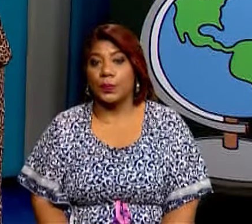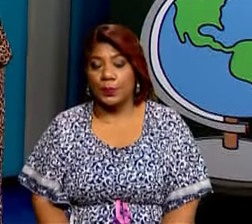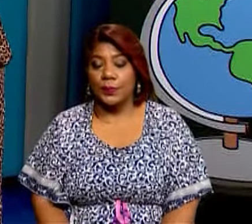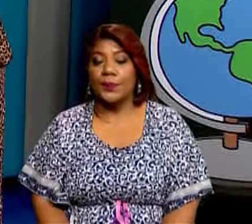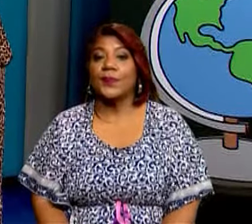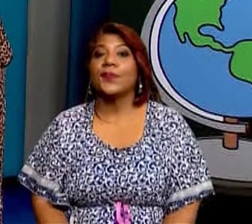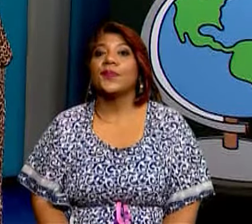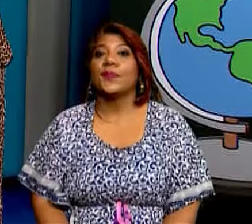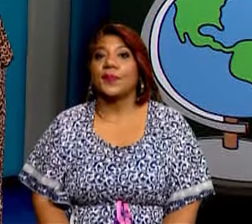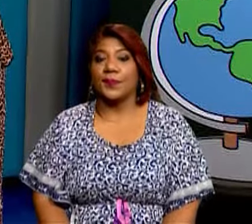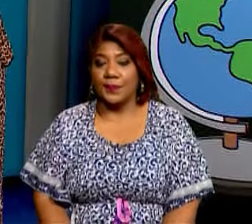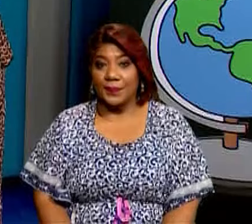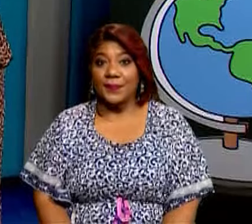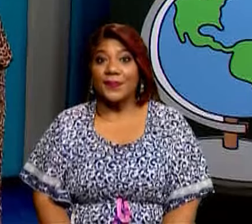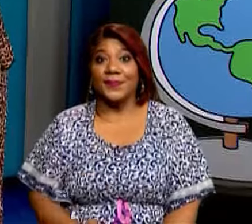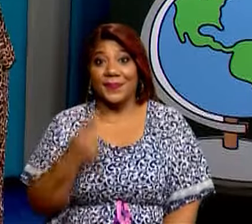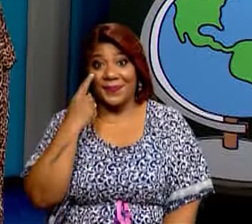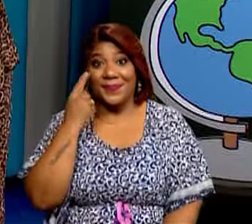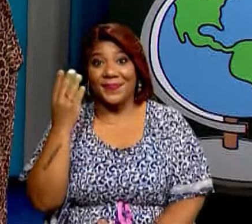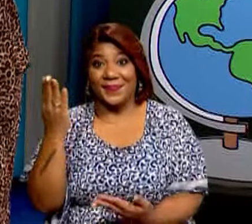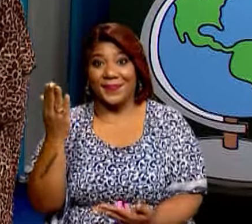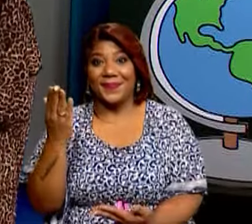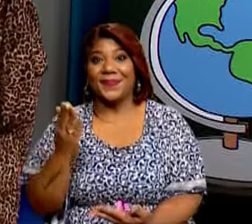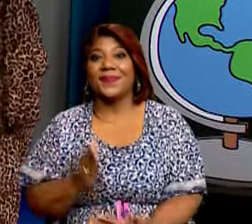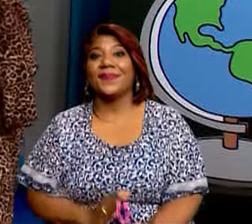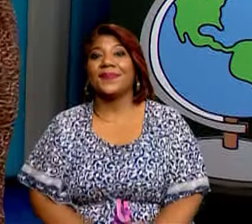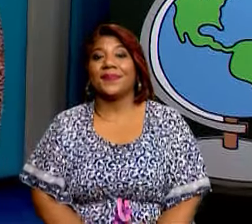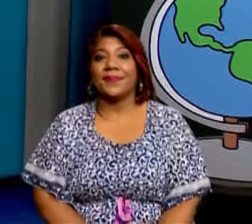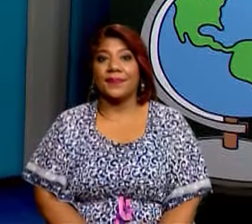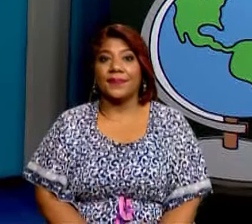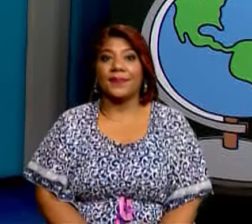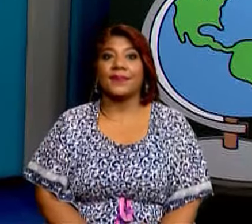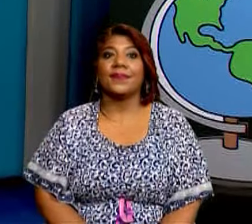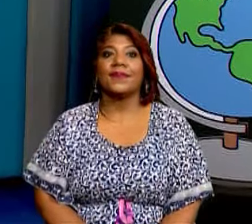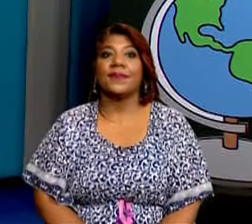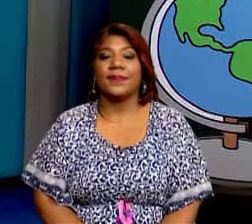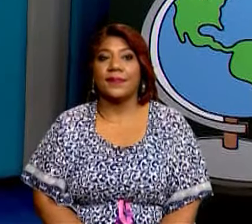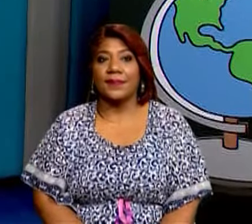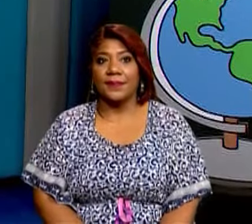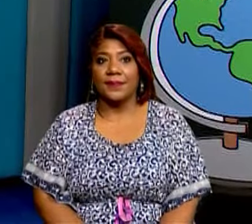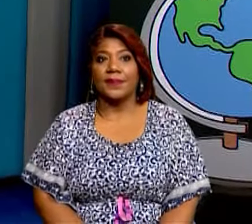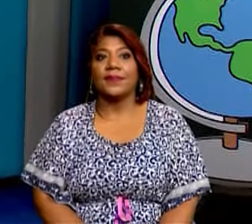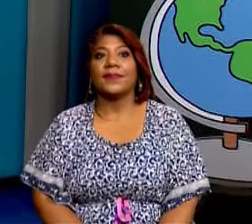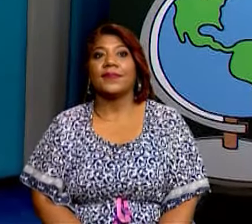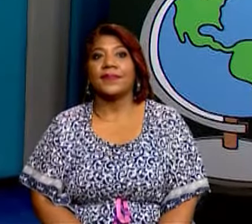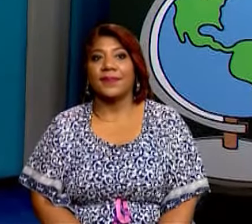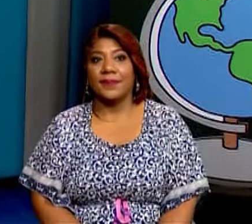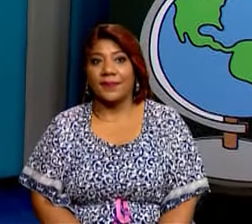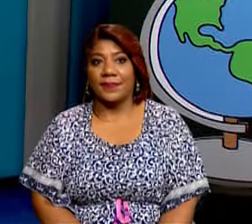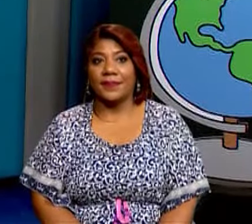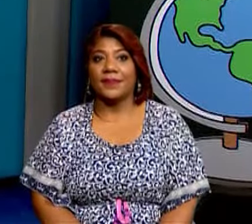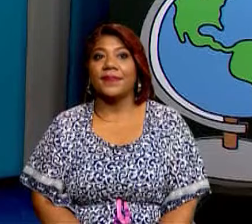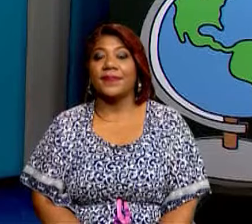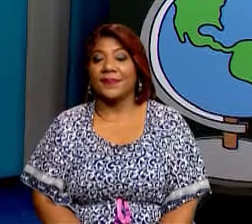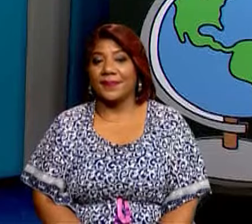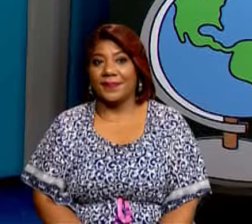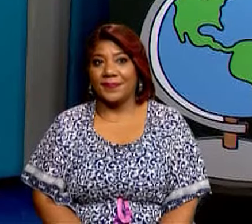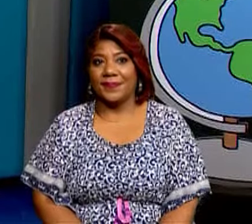Bocas del Toro, la tenemos, ¿ok? Entonces vamos a buscarla y la ponemos aquí.